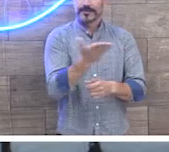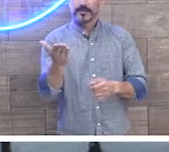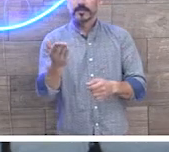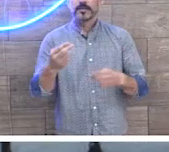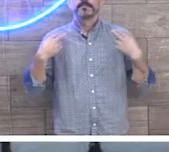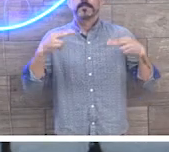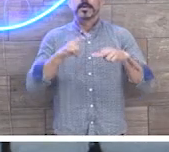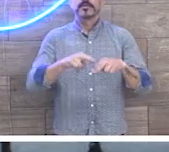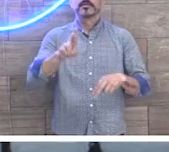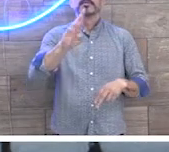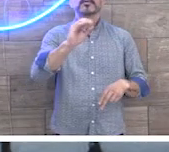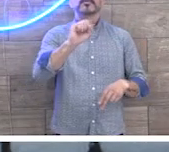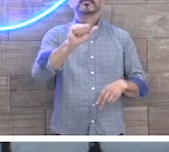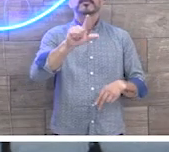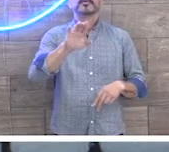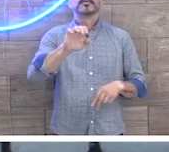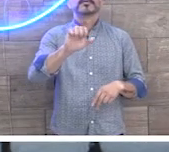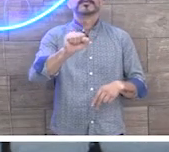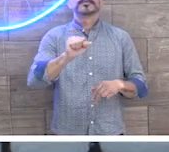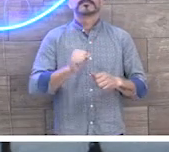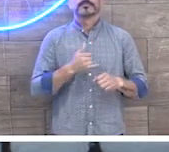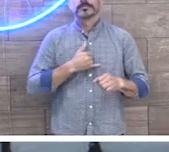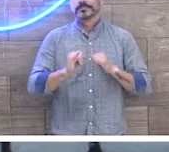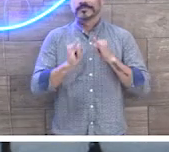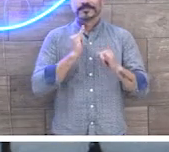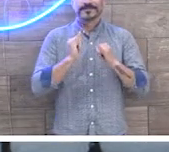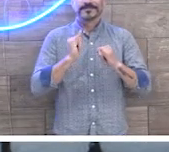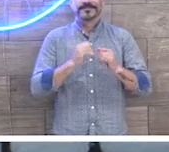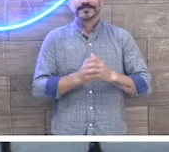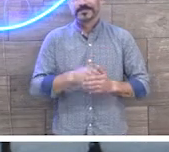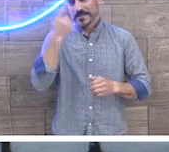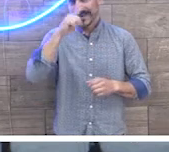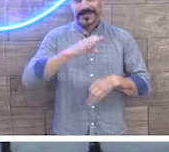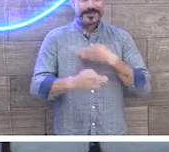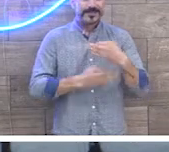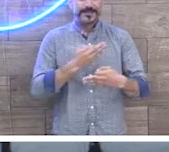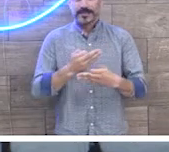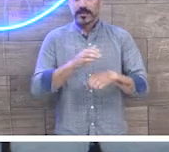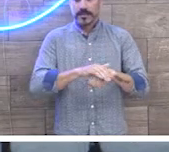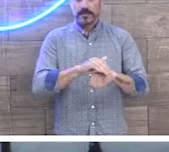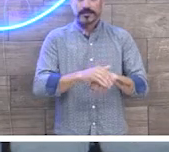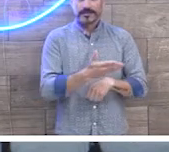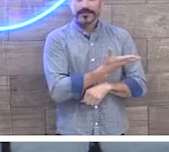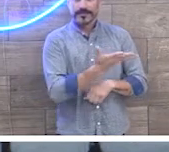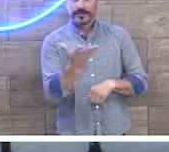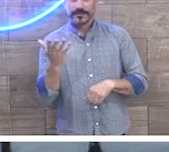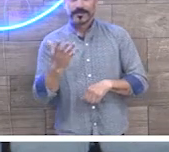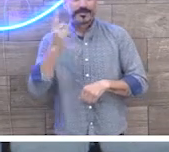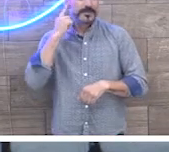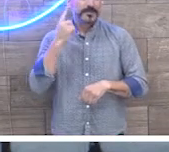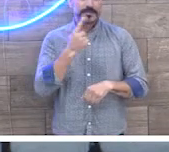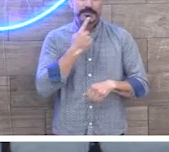maestro Rosales, que está haciendo la interpretación de lengua de señas mexicana para todos nuestros amigos y la comunidad